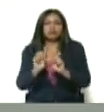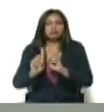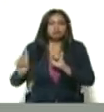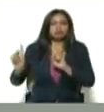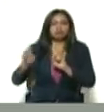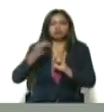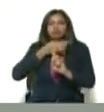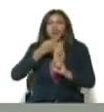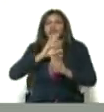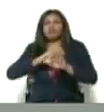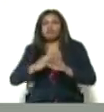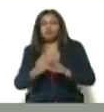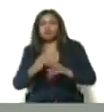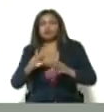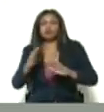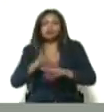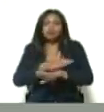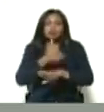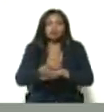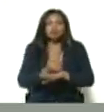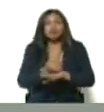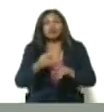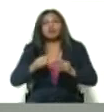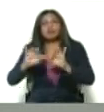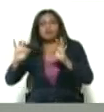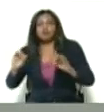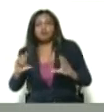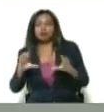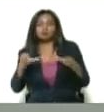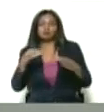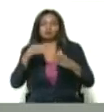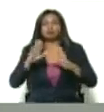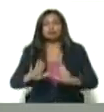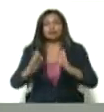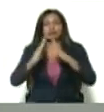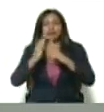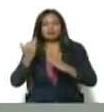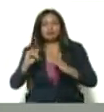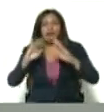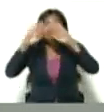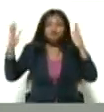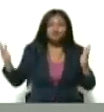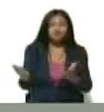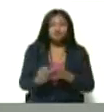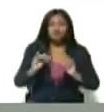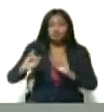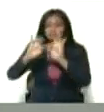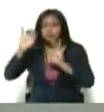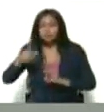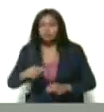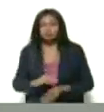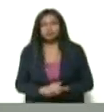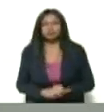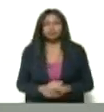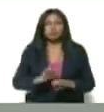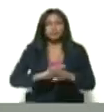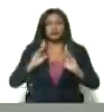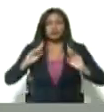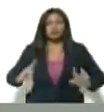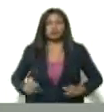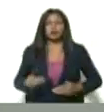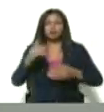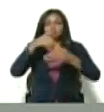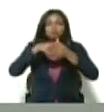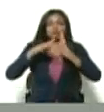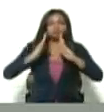causa de las cuarentenas que se han impuesto en todo el planeta. Y justamente por esa cuarentena, porque el ser humano se guardó, o